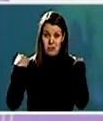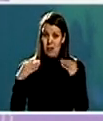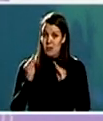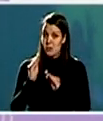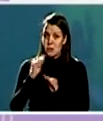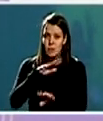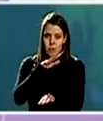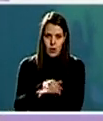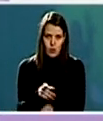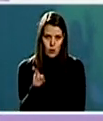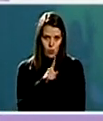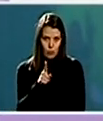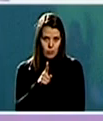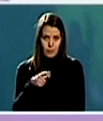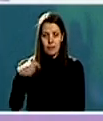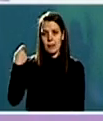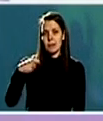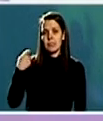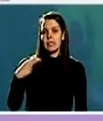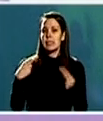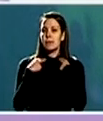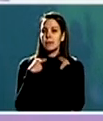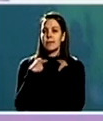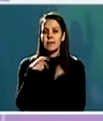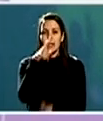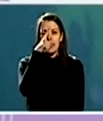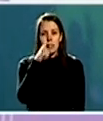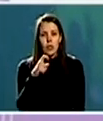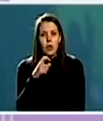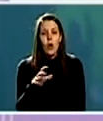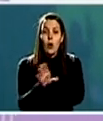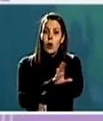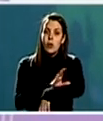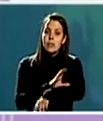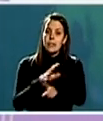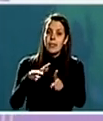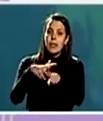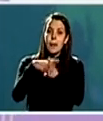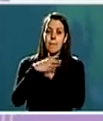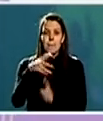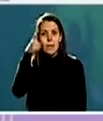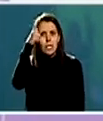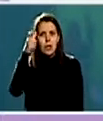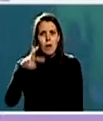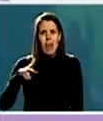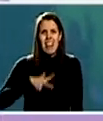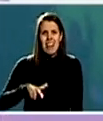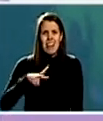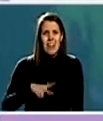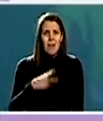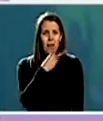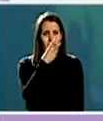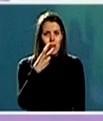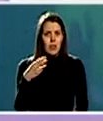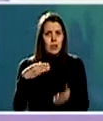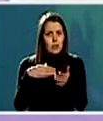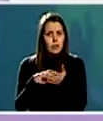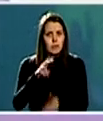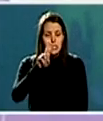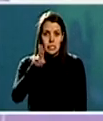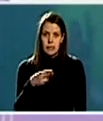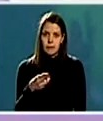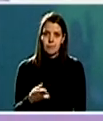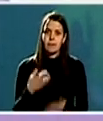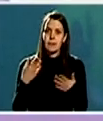titular institución provincial lbr que a consellería de medio rural adeda a fundación preto de 600000 organismo provincial